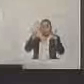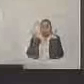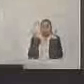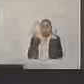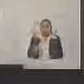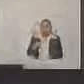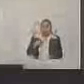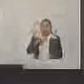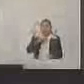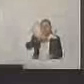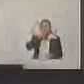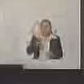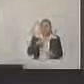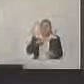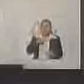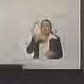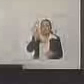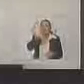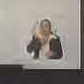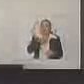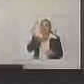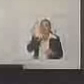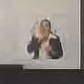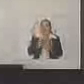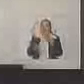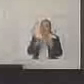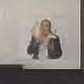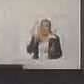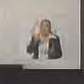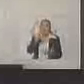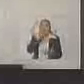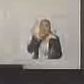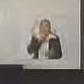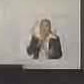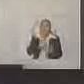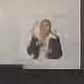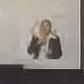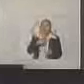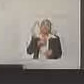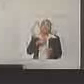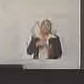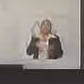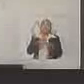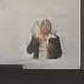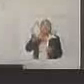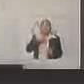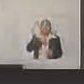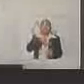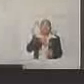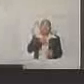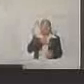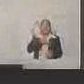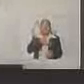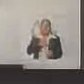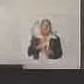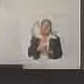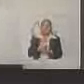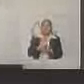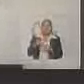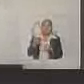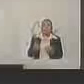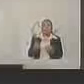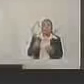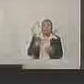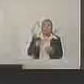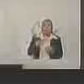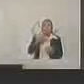las manos porque no podría verles a los ojos nuevamente para decirles que ha hecho un trabajo honesto. Mis estudios, además